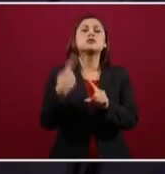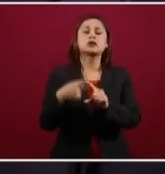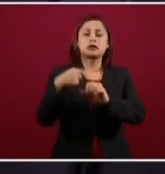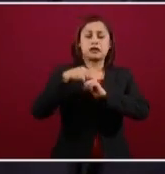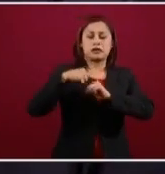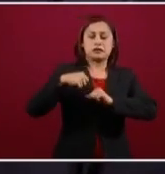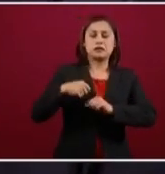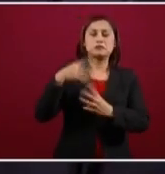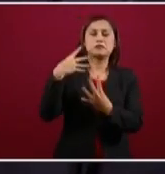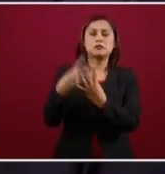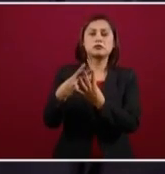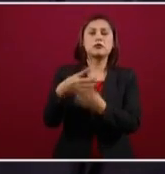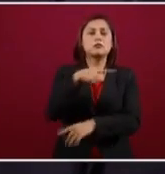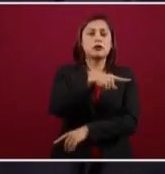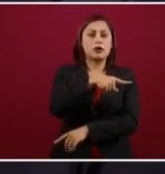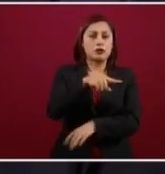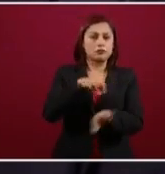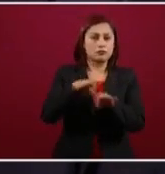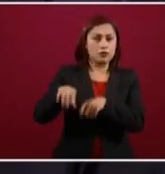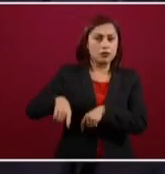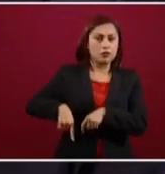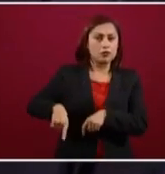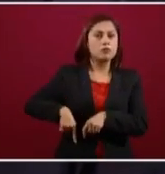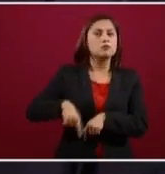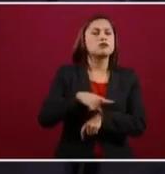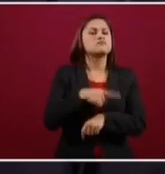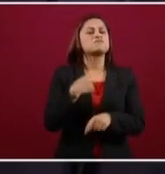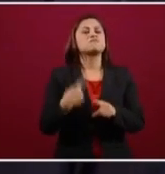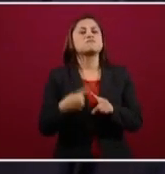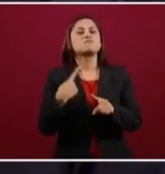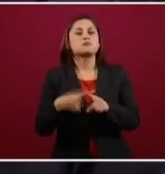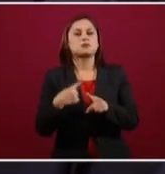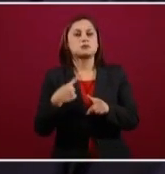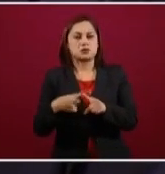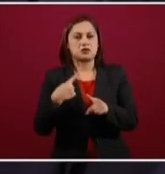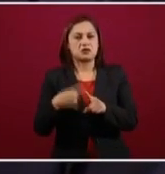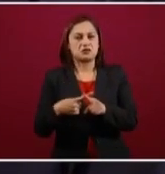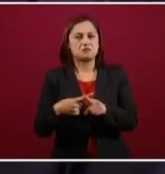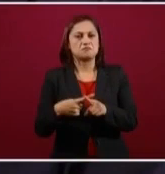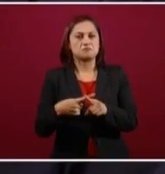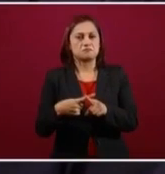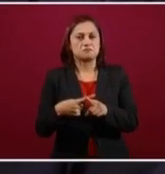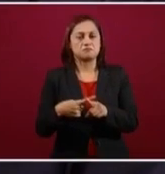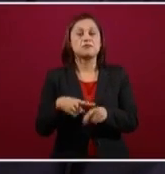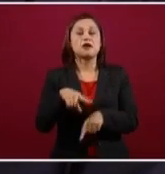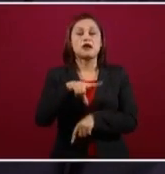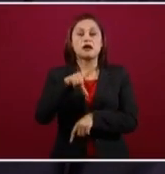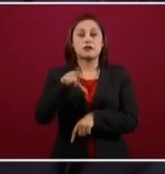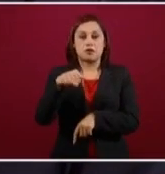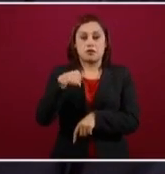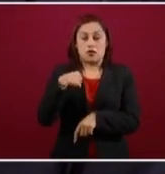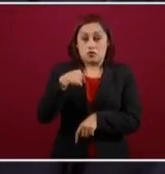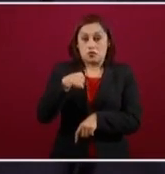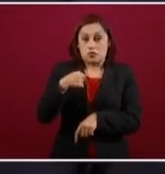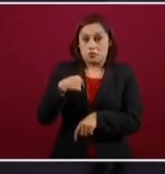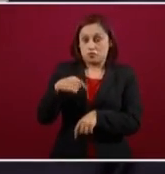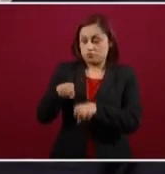Nosotros vamos a investigar y mañana yo les doy la información. En el caso de